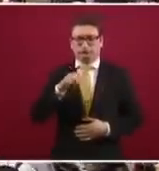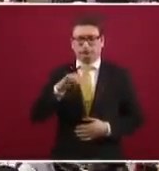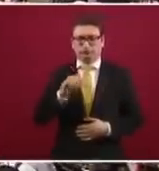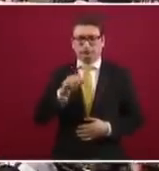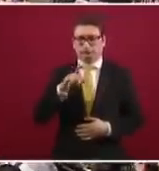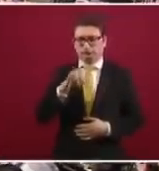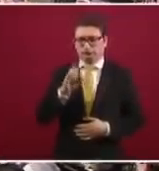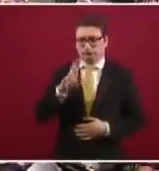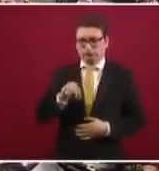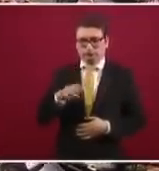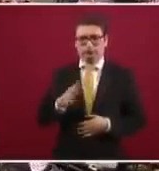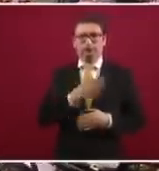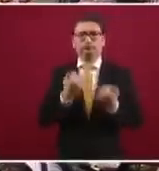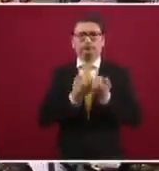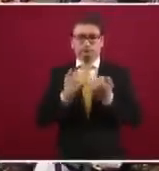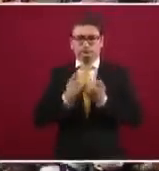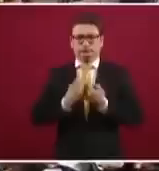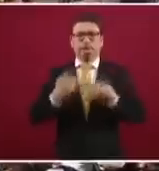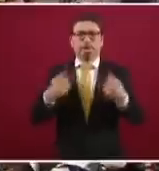y la banda El Limón.